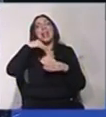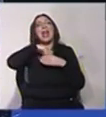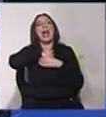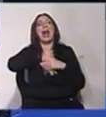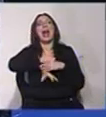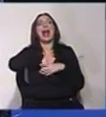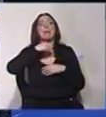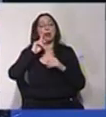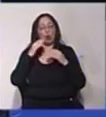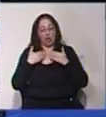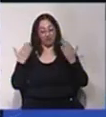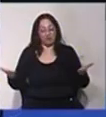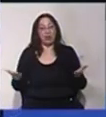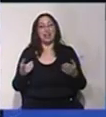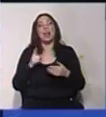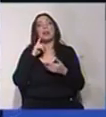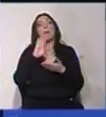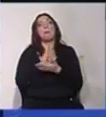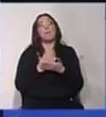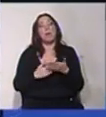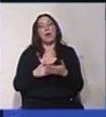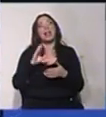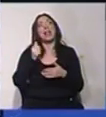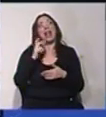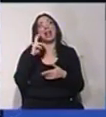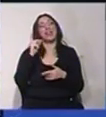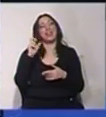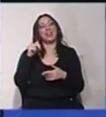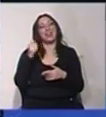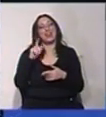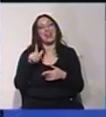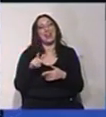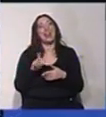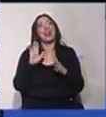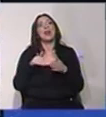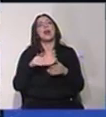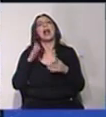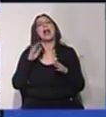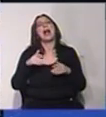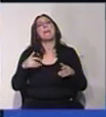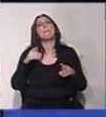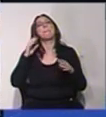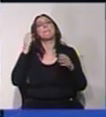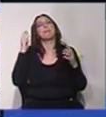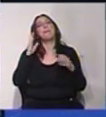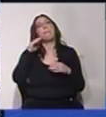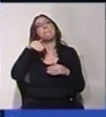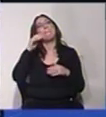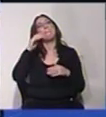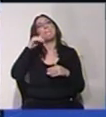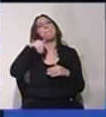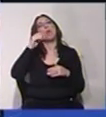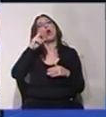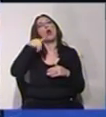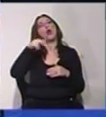lo externo. Claro. Hay un poema muy lindo de Ernesto Cardenal, dedicado a Marilyn Monroe, donde justamente, en caso de que